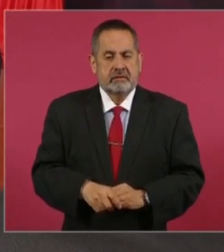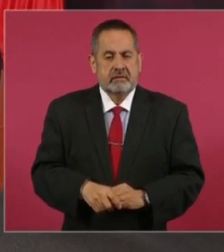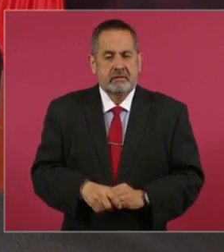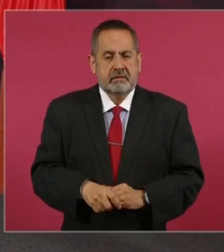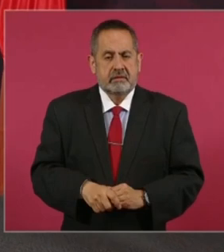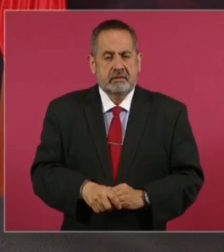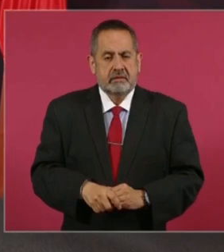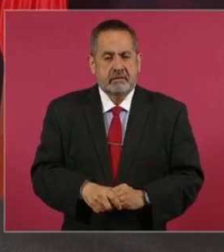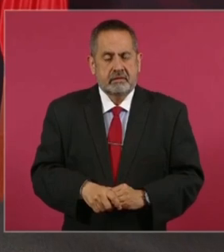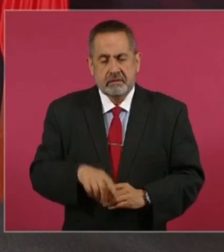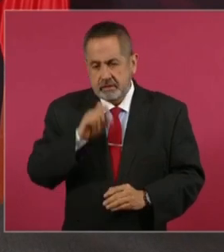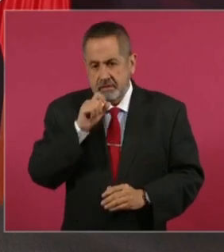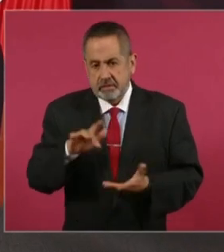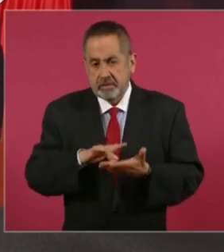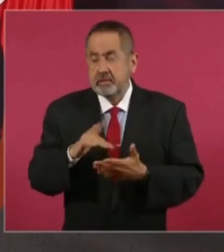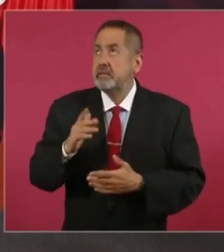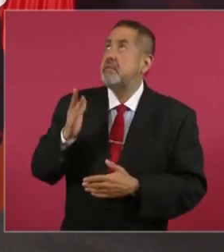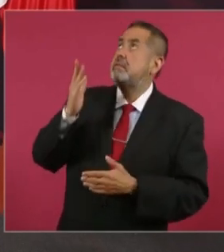el creador